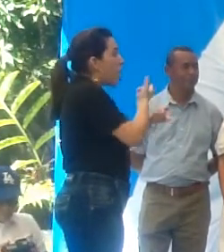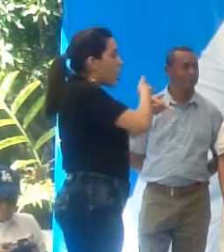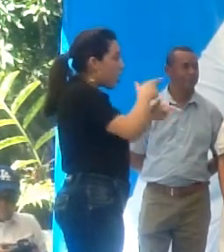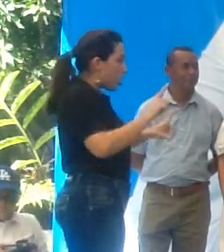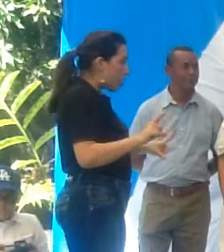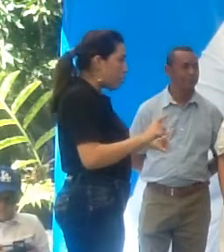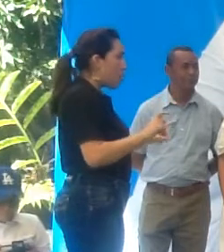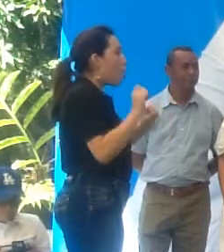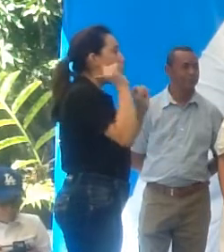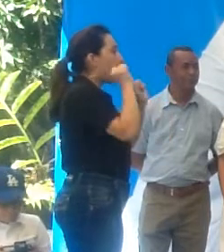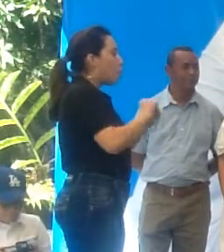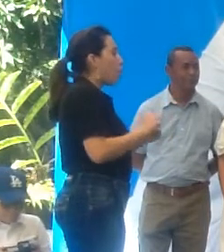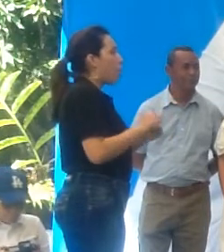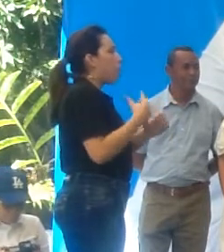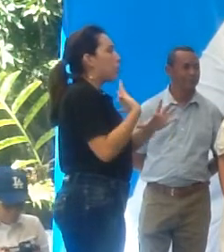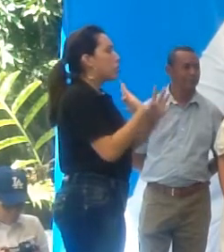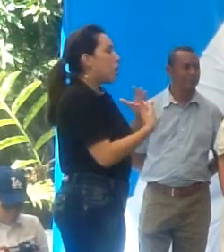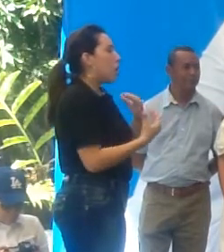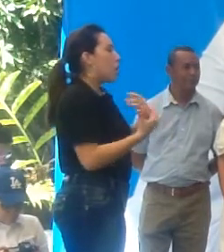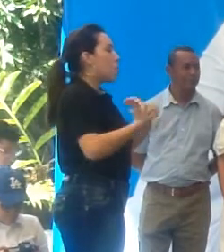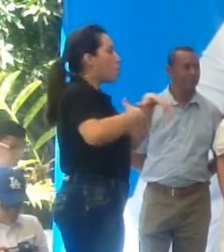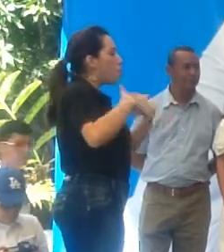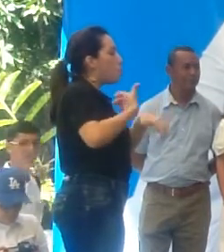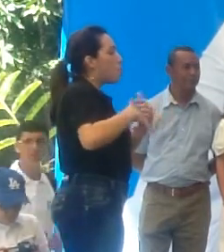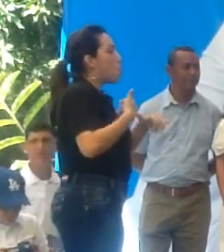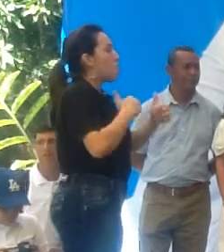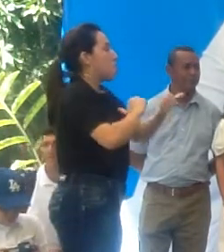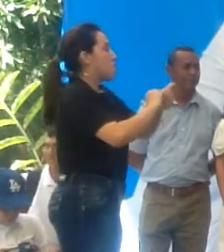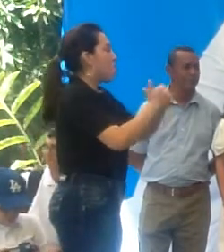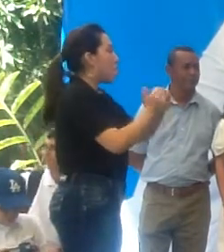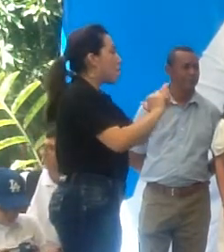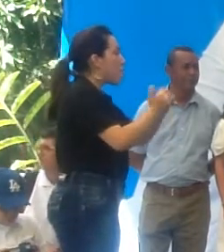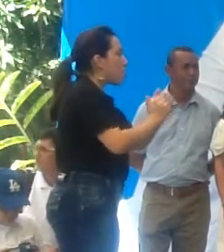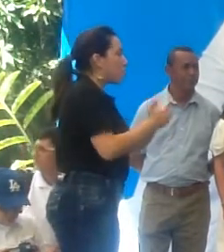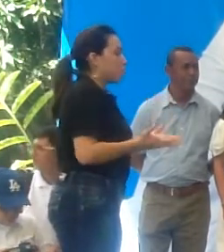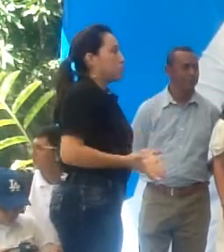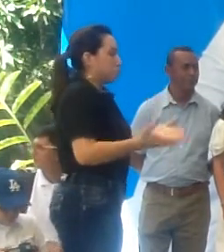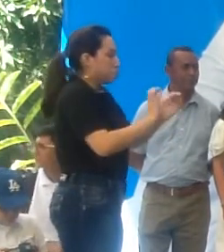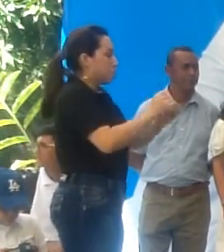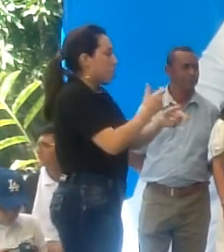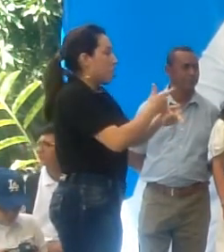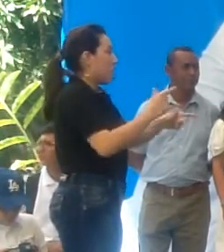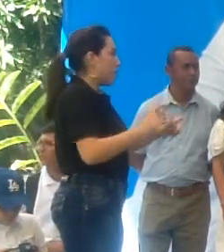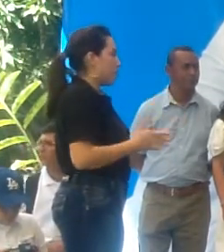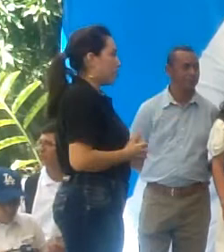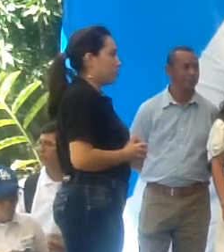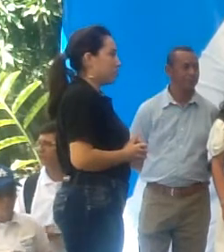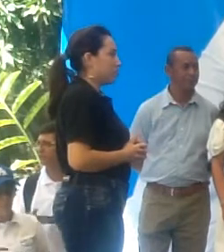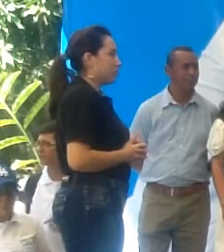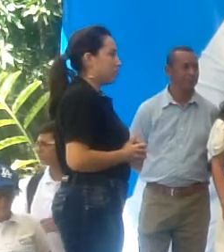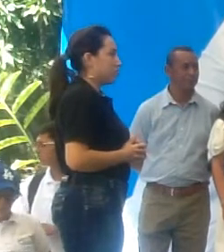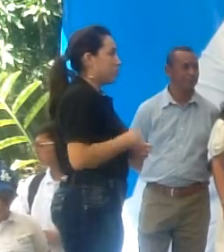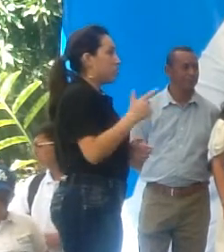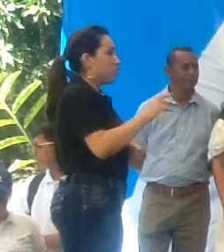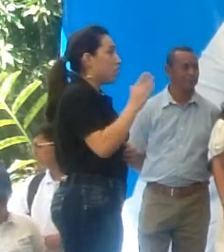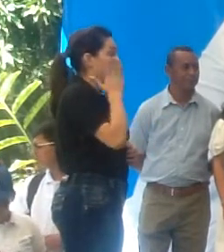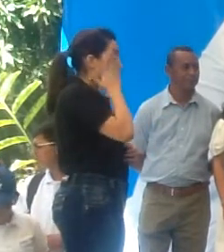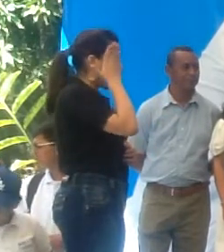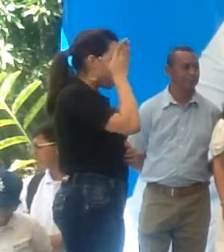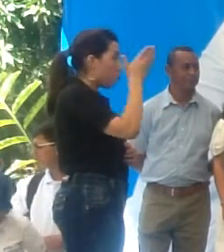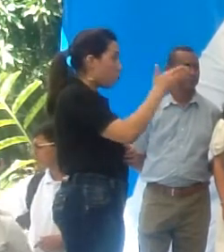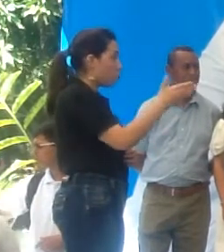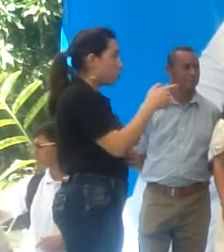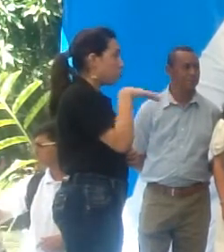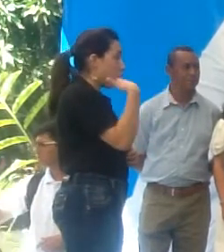libres tengan espacios de recreación para hacer deporte, seguramente serán en el futuro